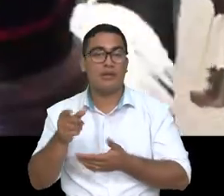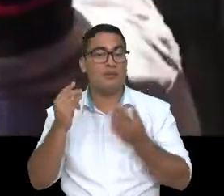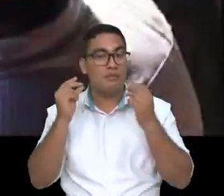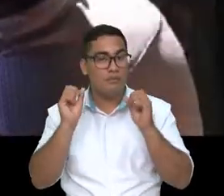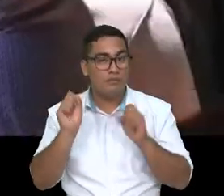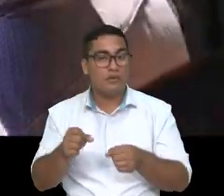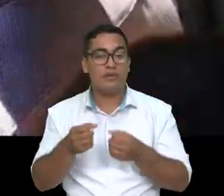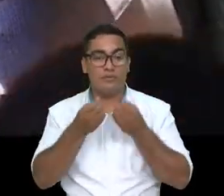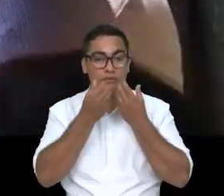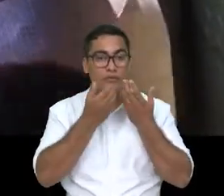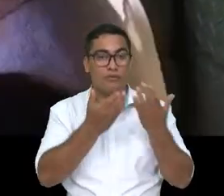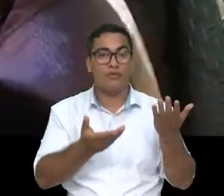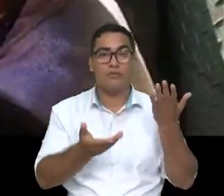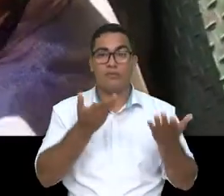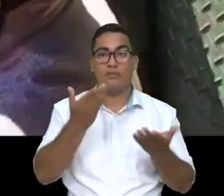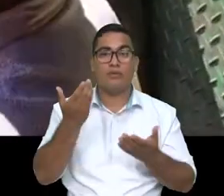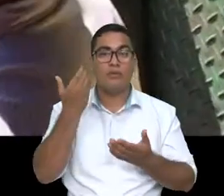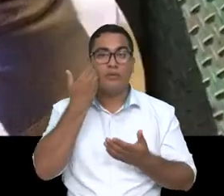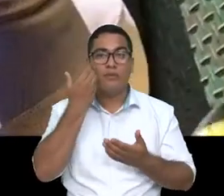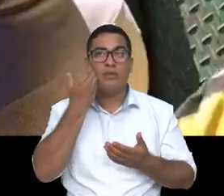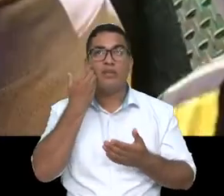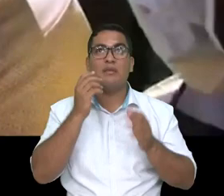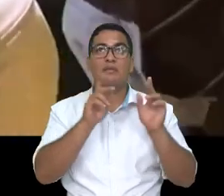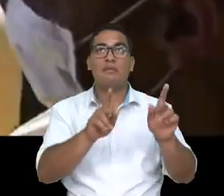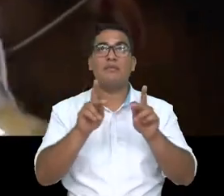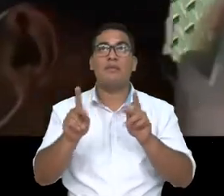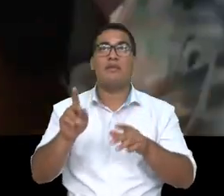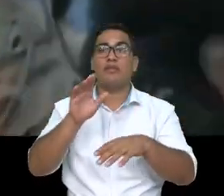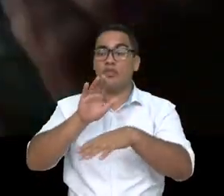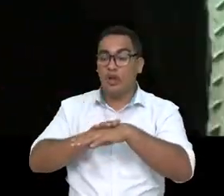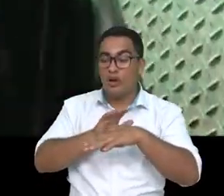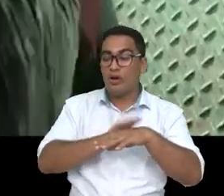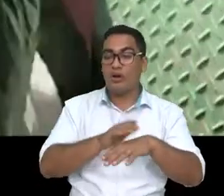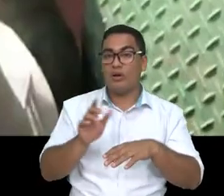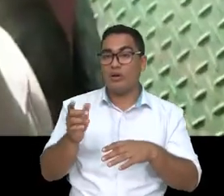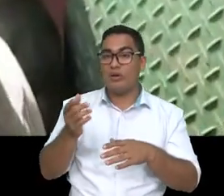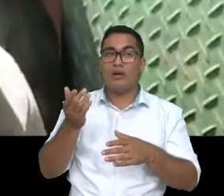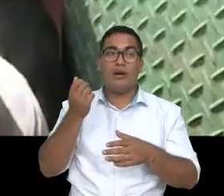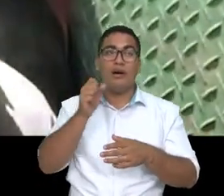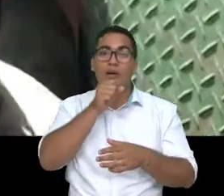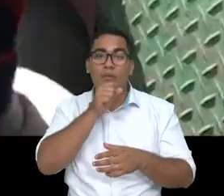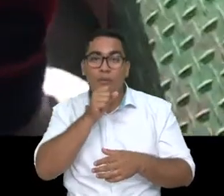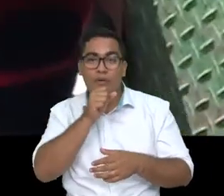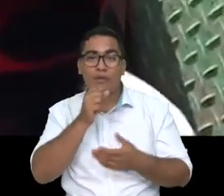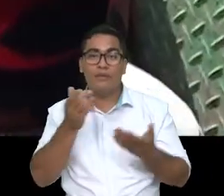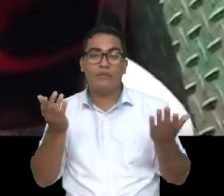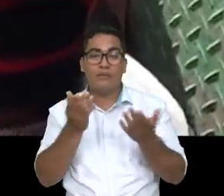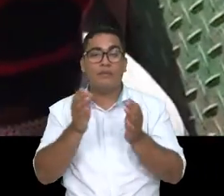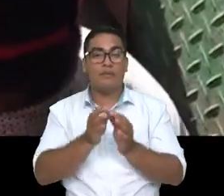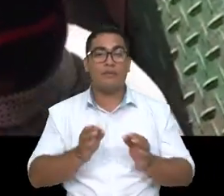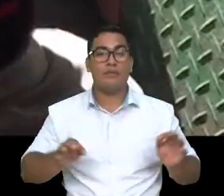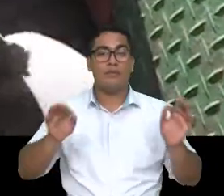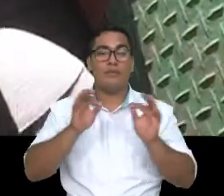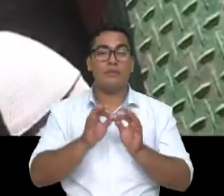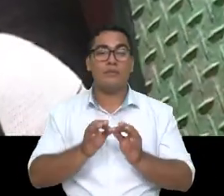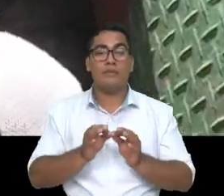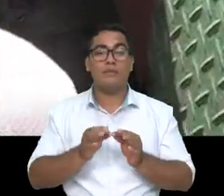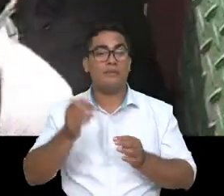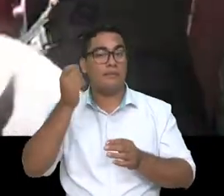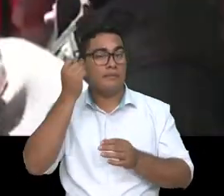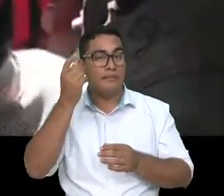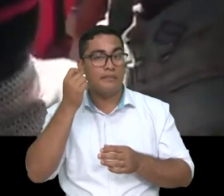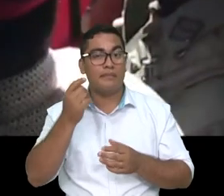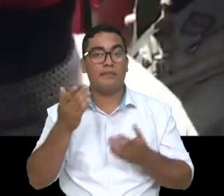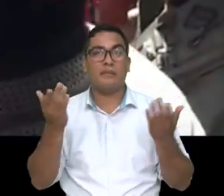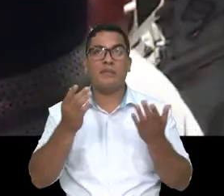declaran. Es inmunológico, porque andan tocando todo y después le tocan la cara a la abuelita. Entonces eso es lo que tenemos que comprender.